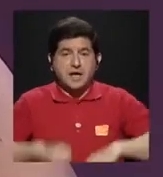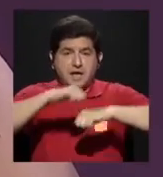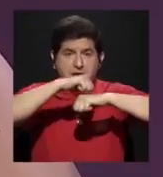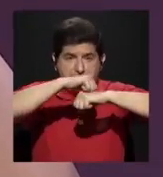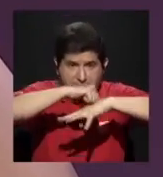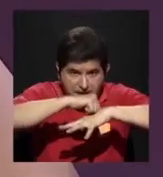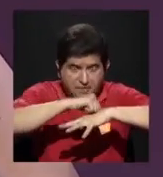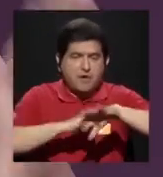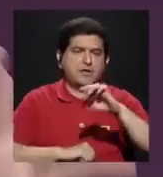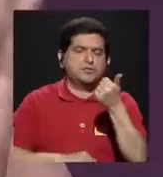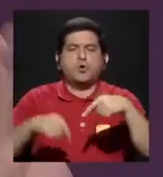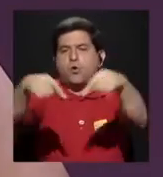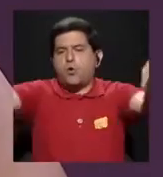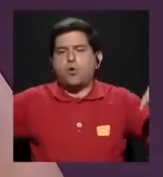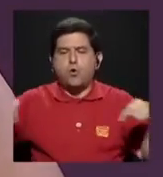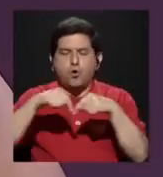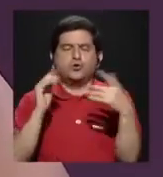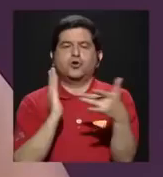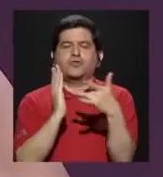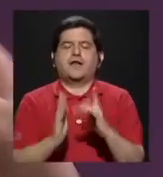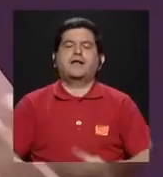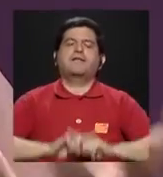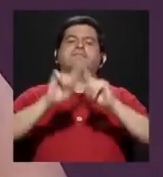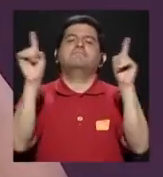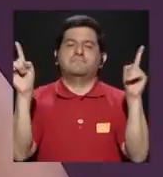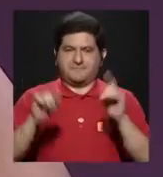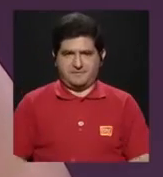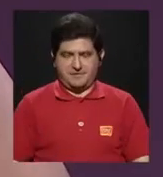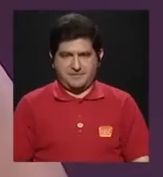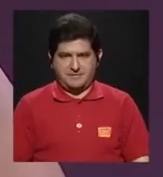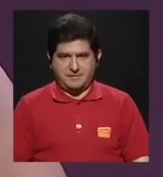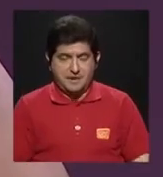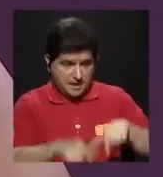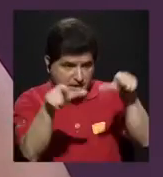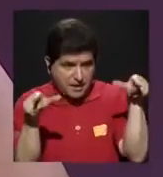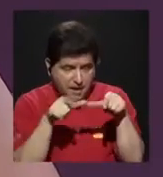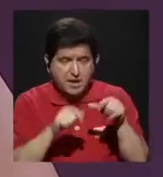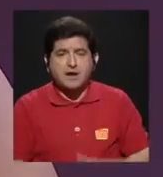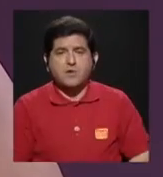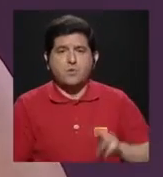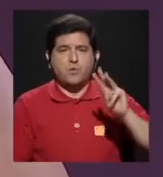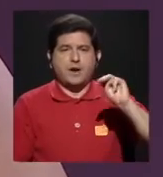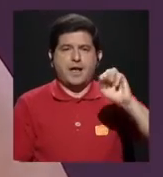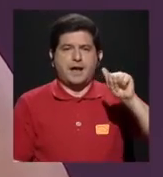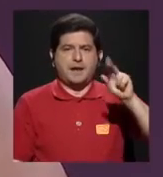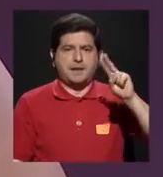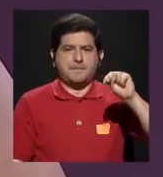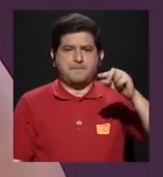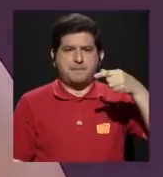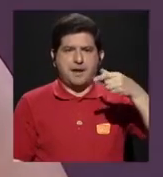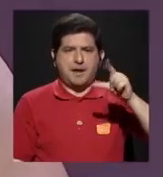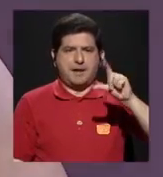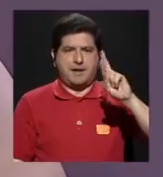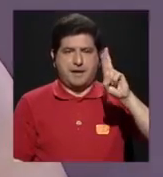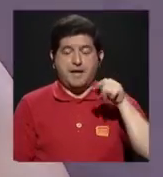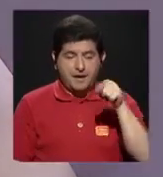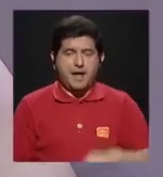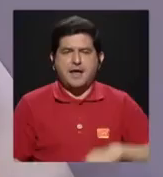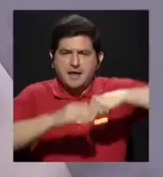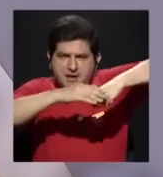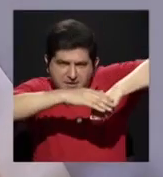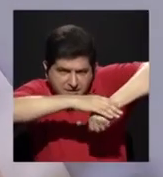pilas. Entonces la técnica es diferente. En el manglar, usted tiene que meter la mano en la raíz,